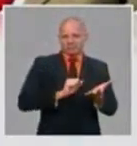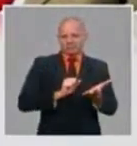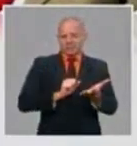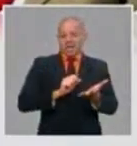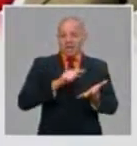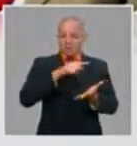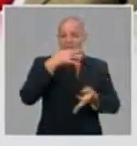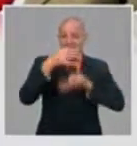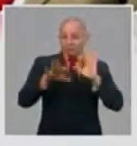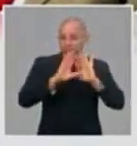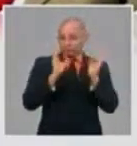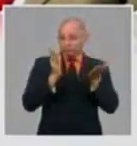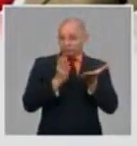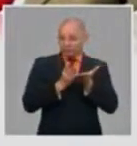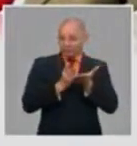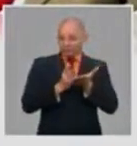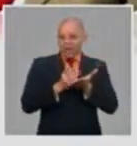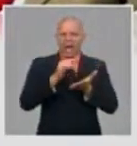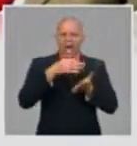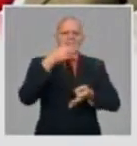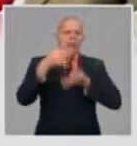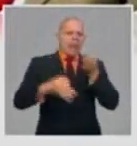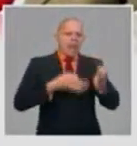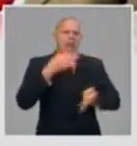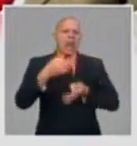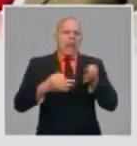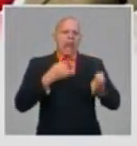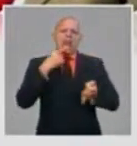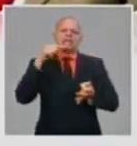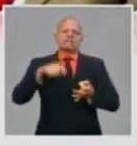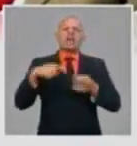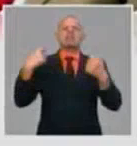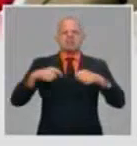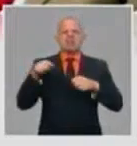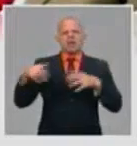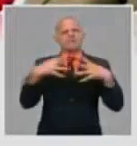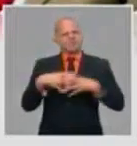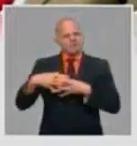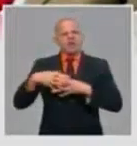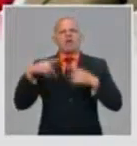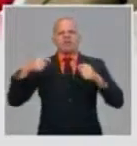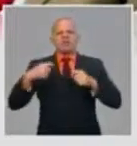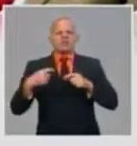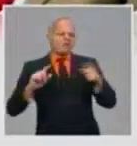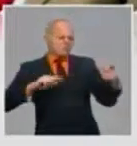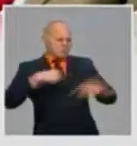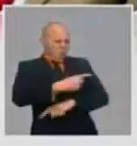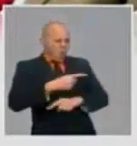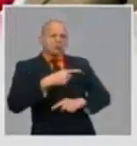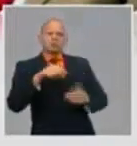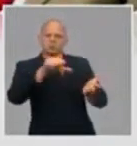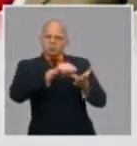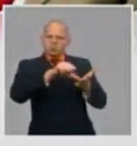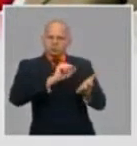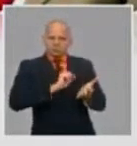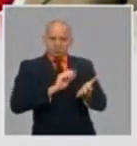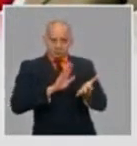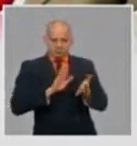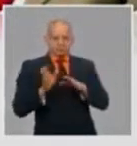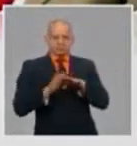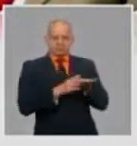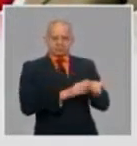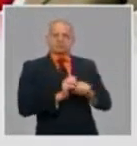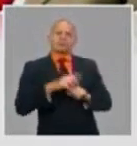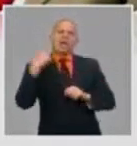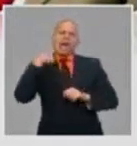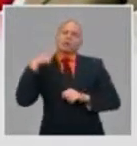algunas de las justificaciones más importantes que se usaron para la invasión de Irak en esa época. Ahora, en el 2008, fue